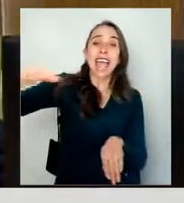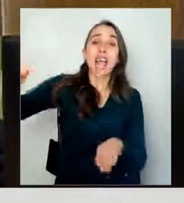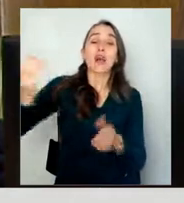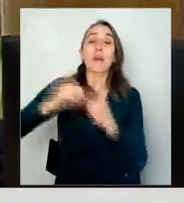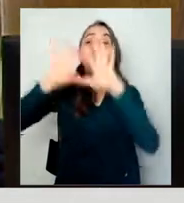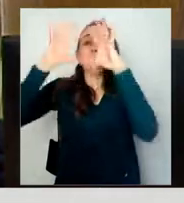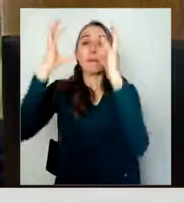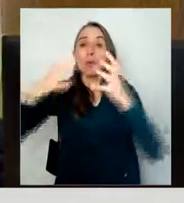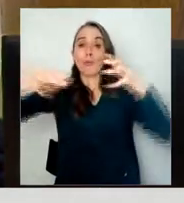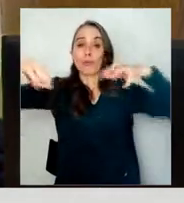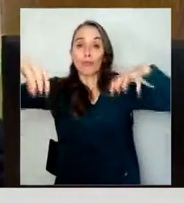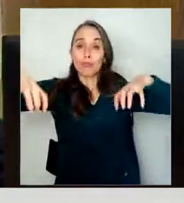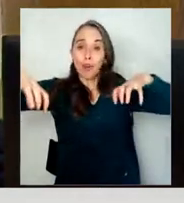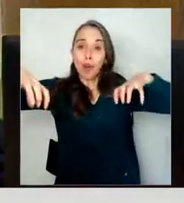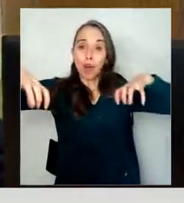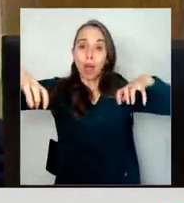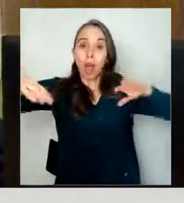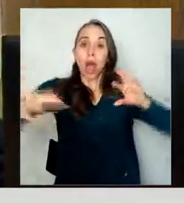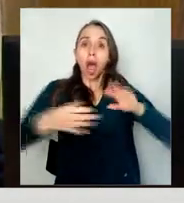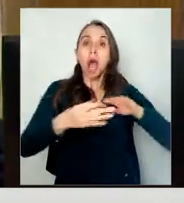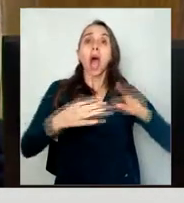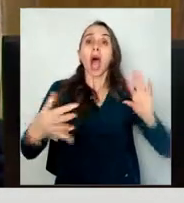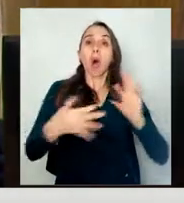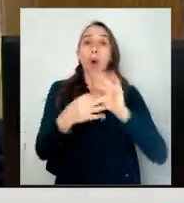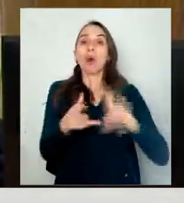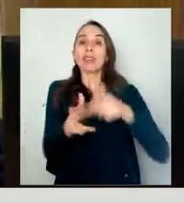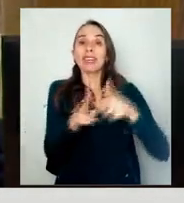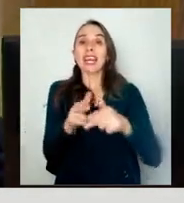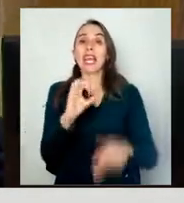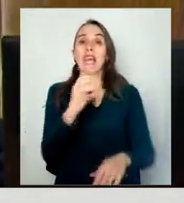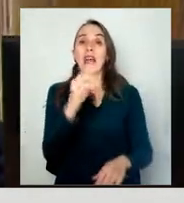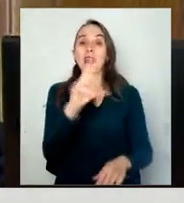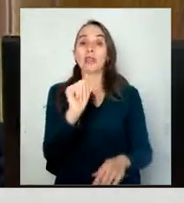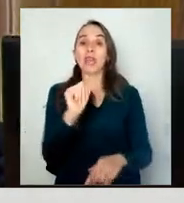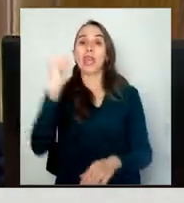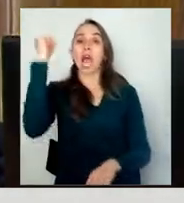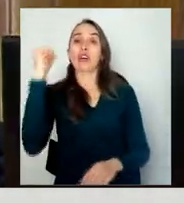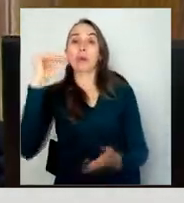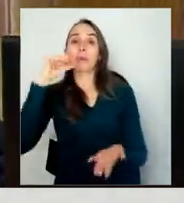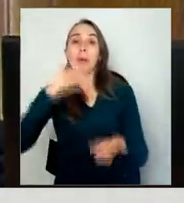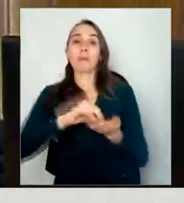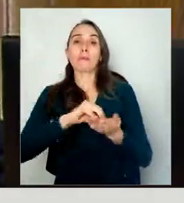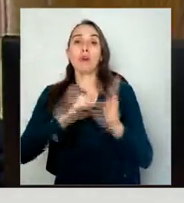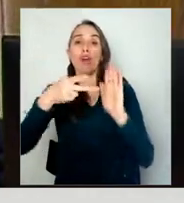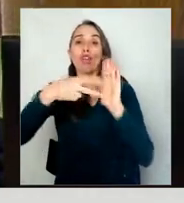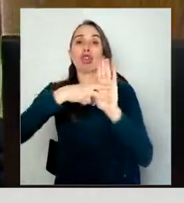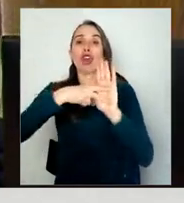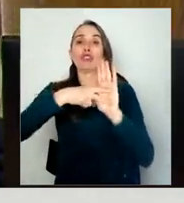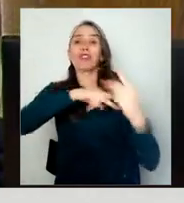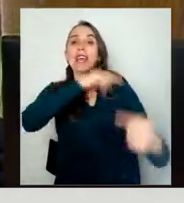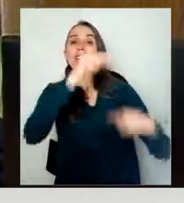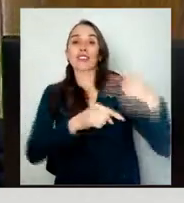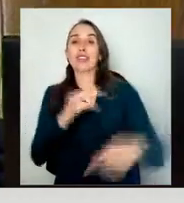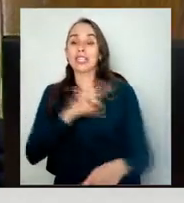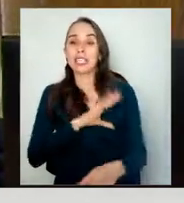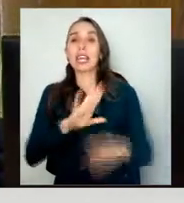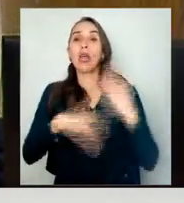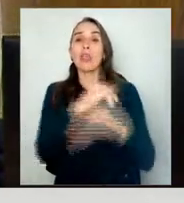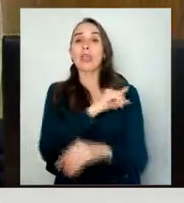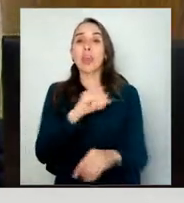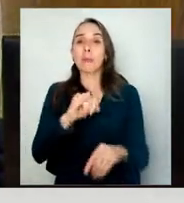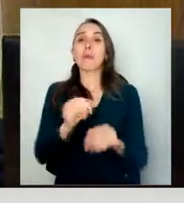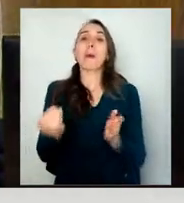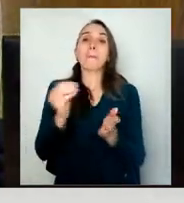e inscribiendo para siempre el nombre de Caldera y de copiapó y la historia de chile a ese evento le siguieron el resto del tramo entre